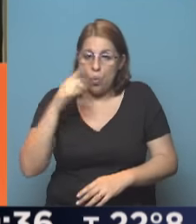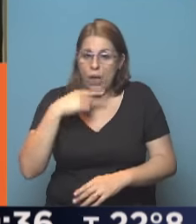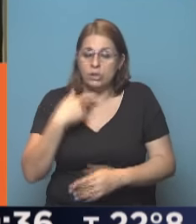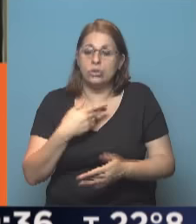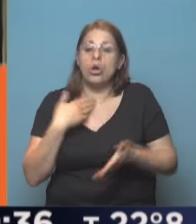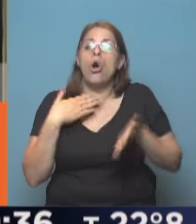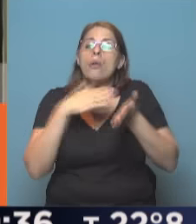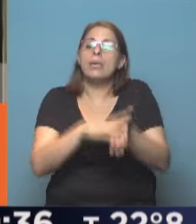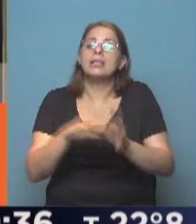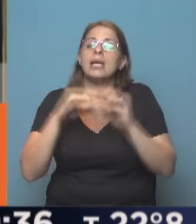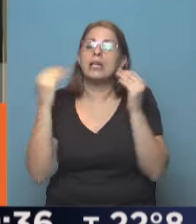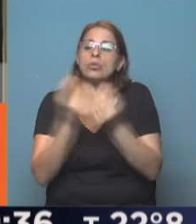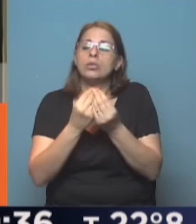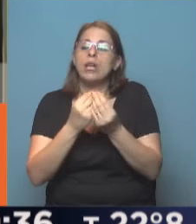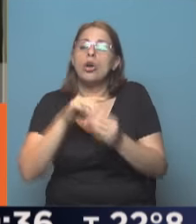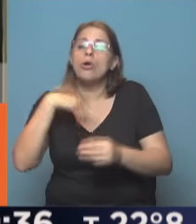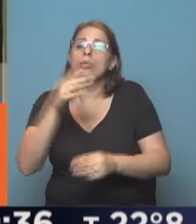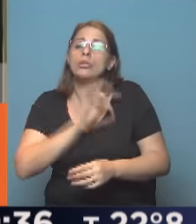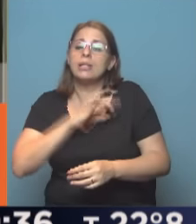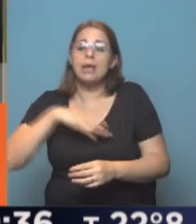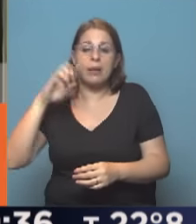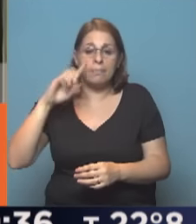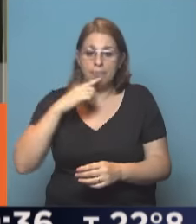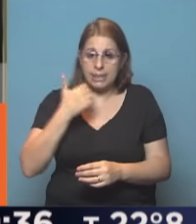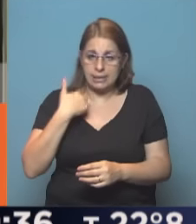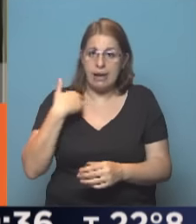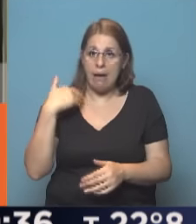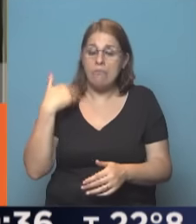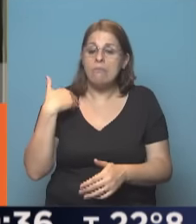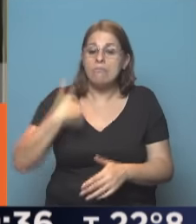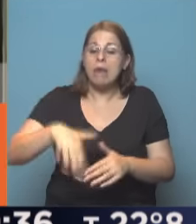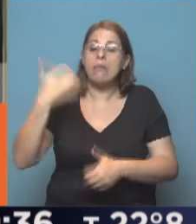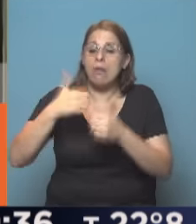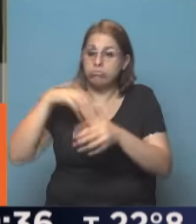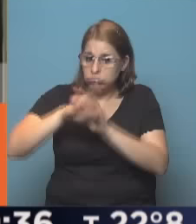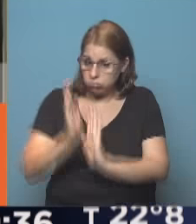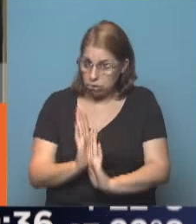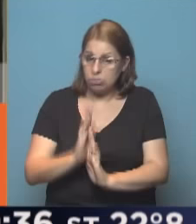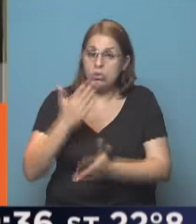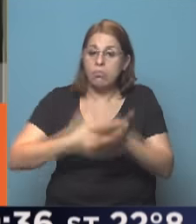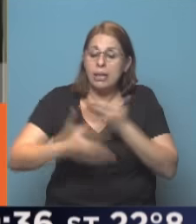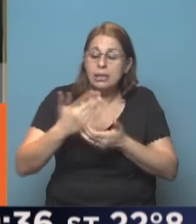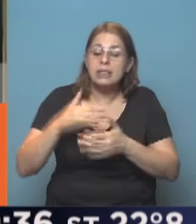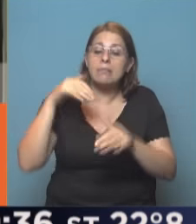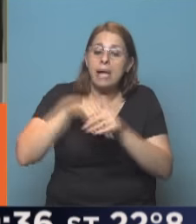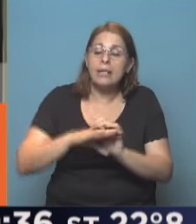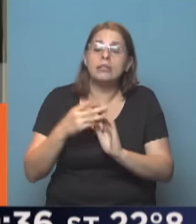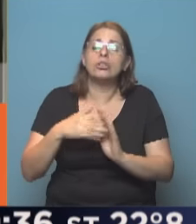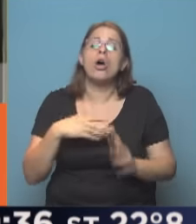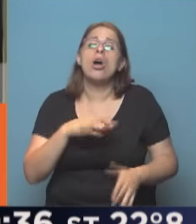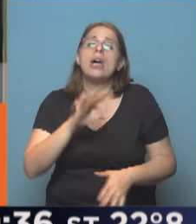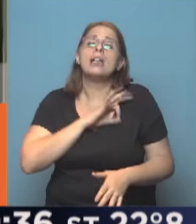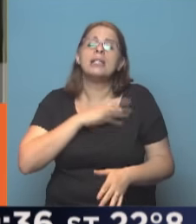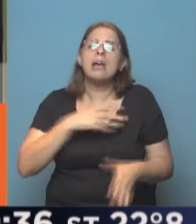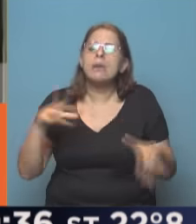que presentar los resultados de la próxima prueba PISA, de la cual vamos a participar, y vamos a participar enviando la muestra correcta para evitar